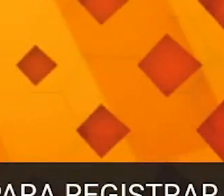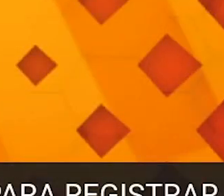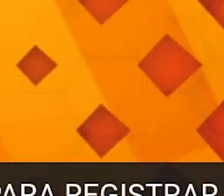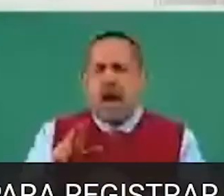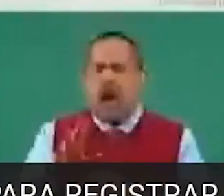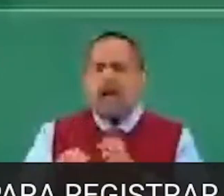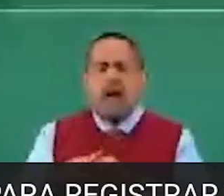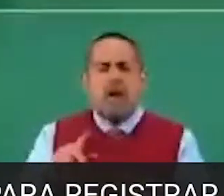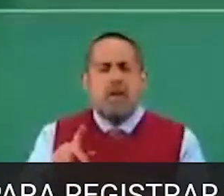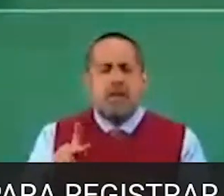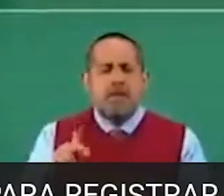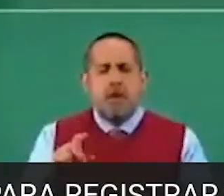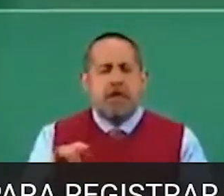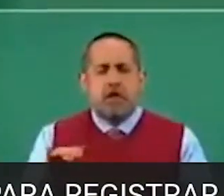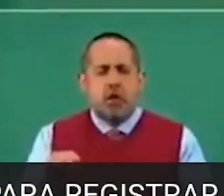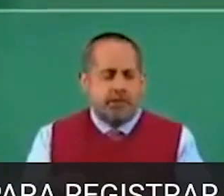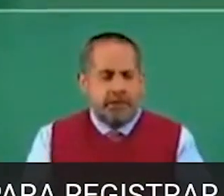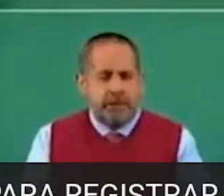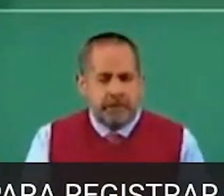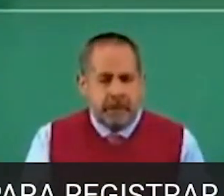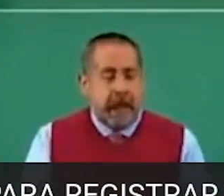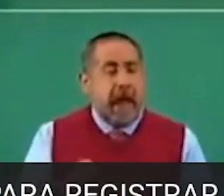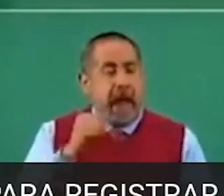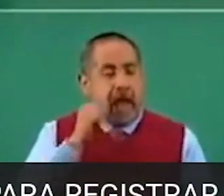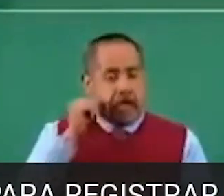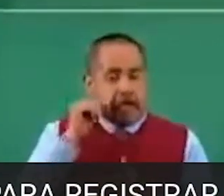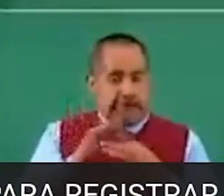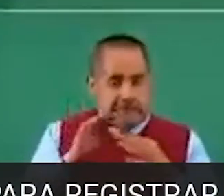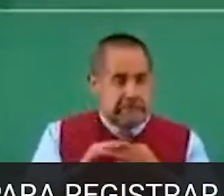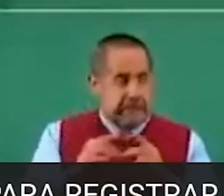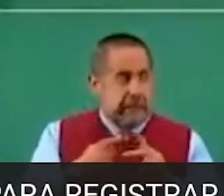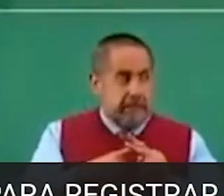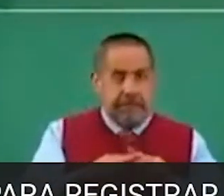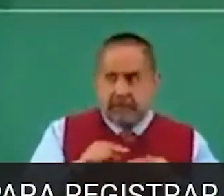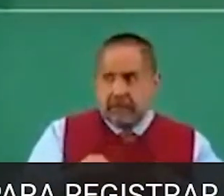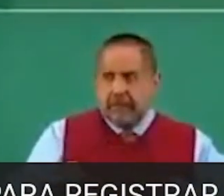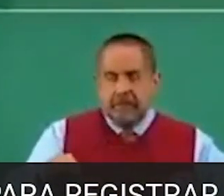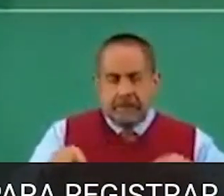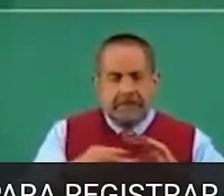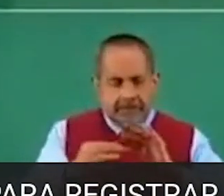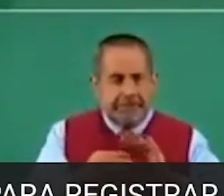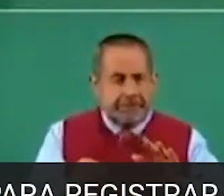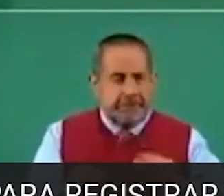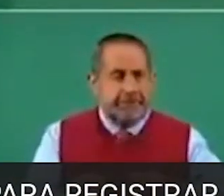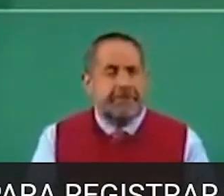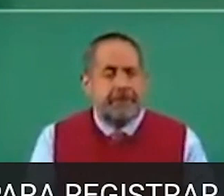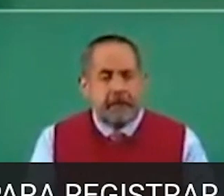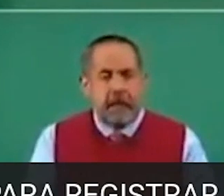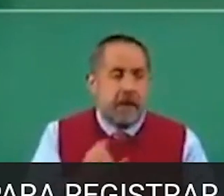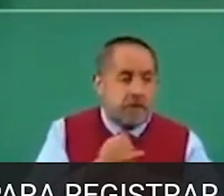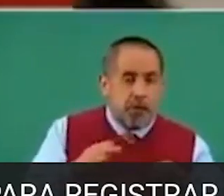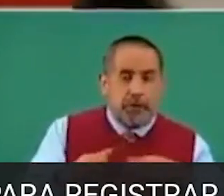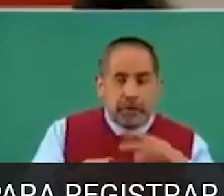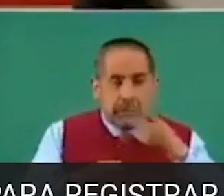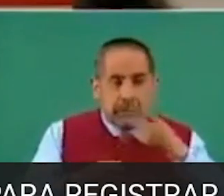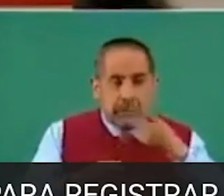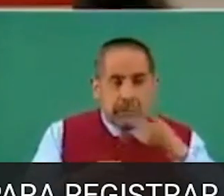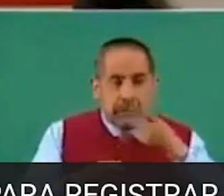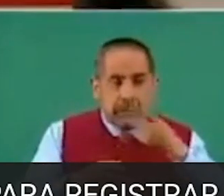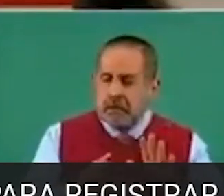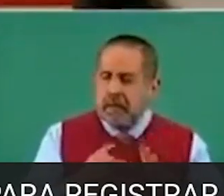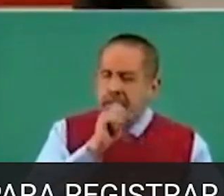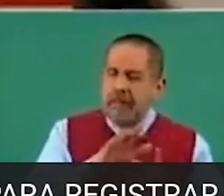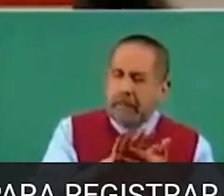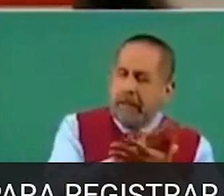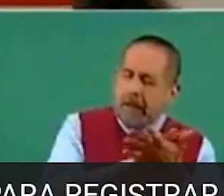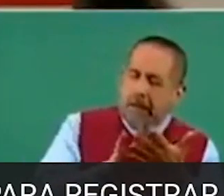desahogando. Quede claro. Ayer comenté un poco de esto porque ya empezaba cierta información al respecto, pero también